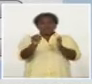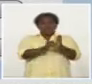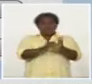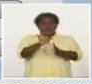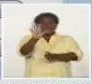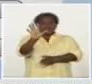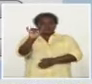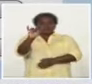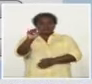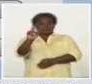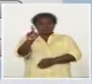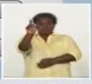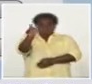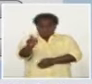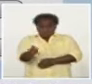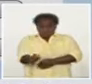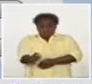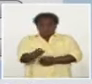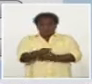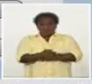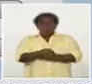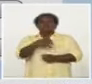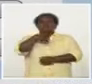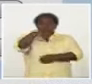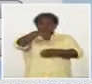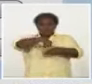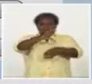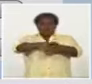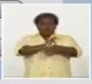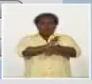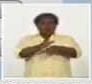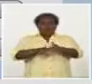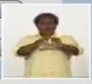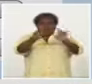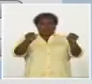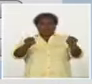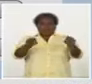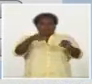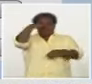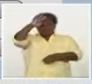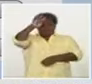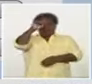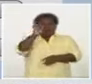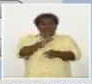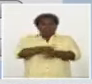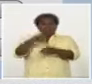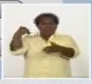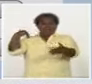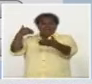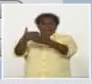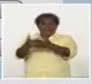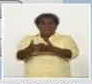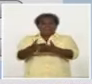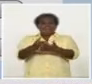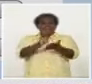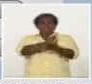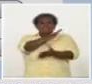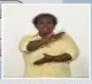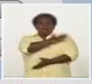120.561 personas con COVID-19 desde el inicio de la transmisión en marzo del